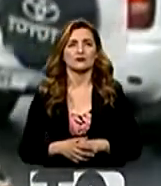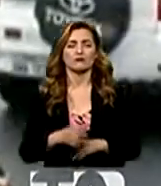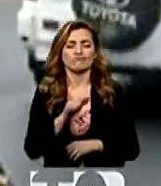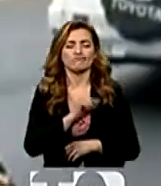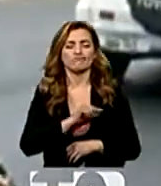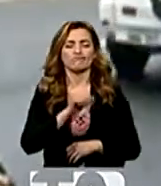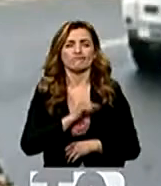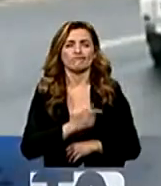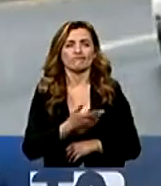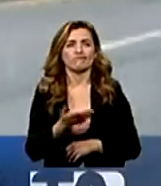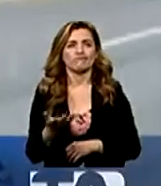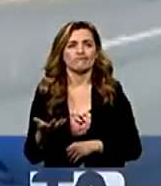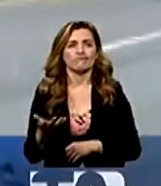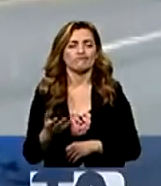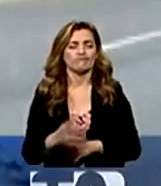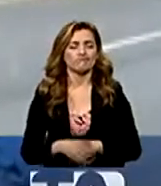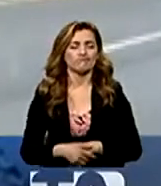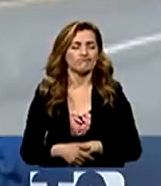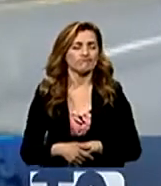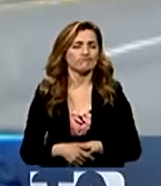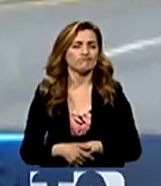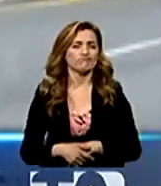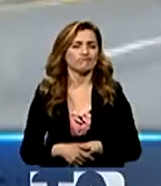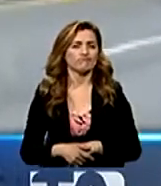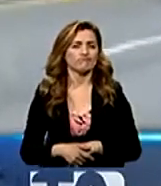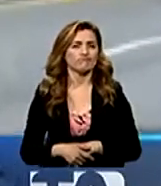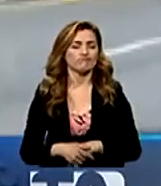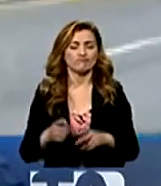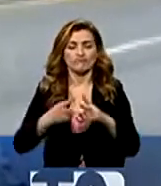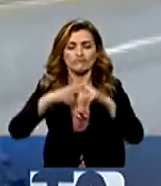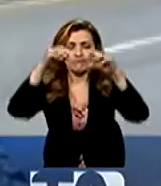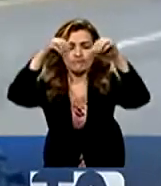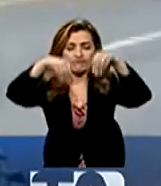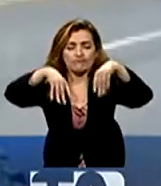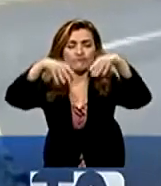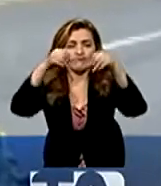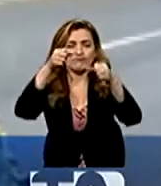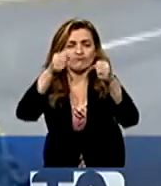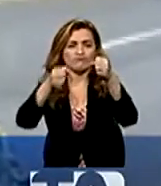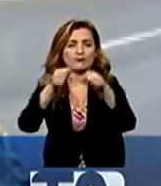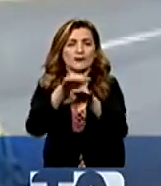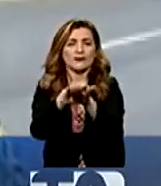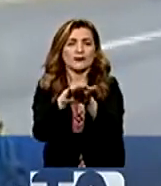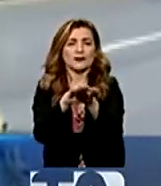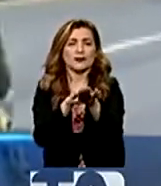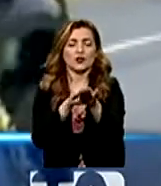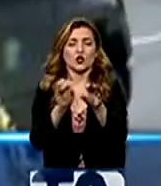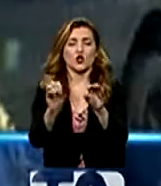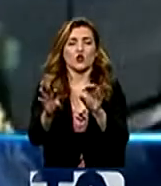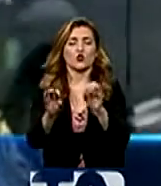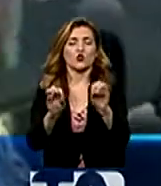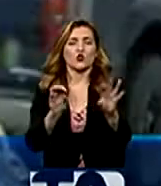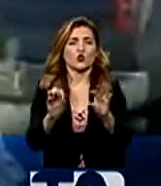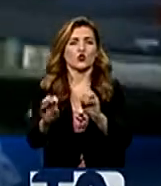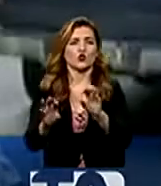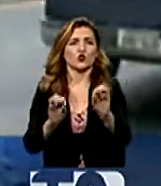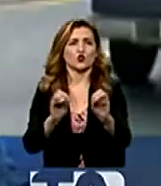conciencia. Cuando ya empieza la lluvia, hay que conducir inclusive con luces de parqueo